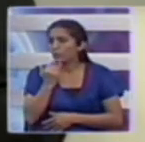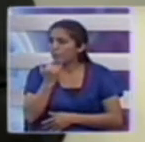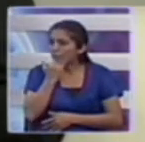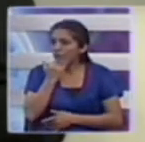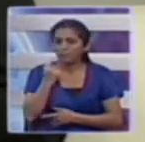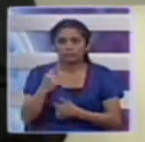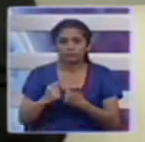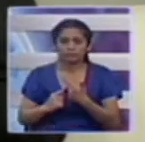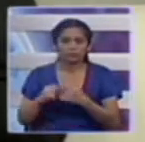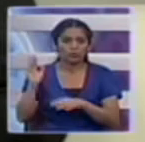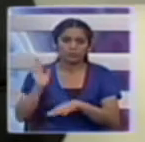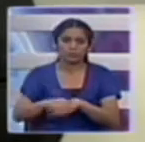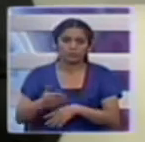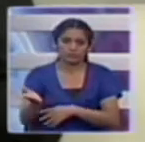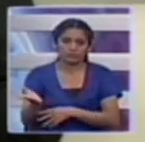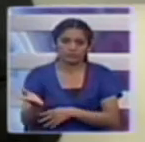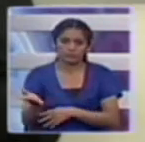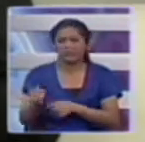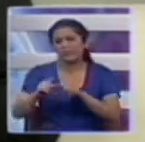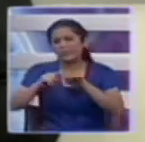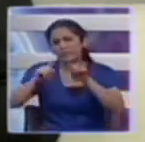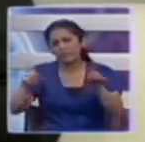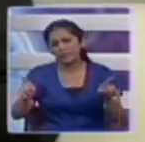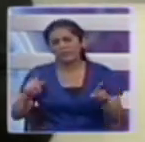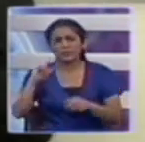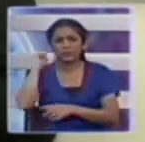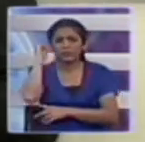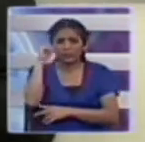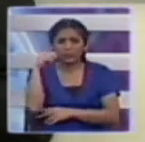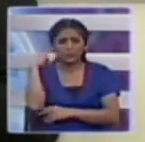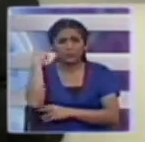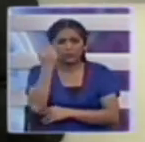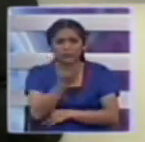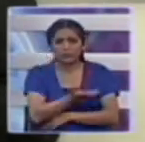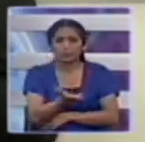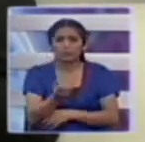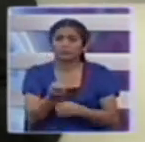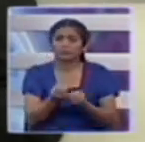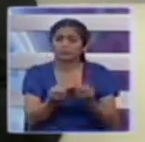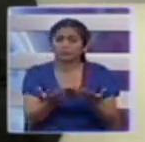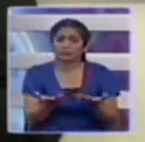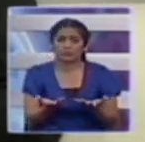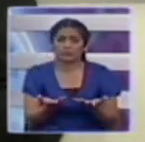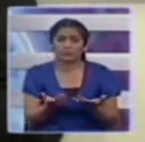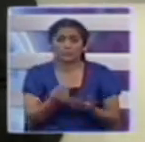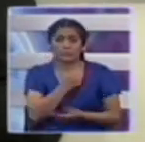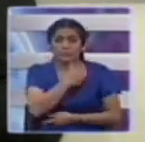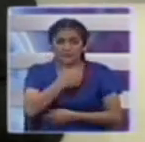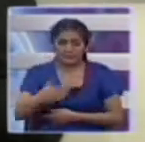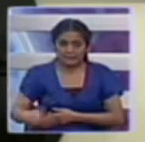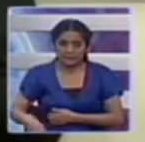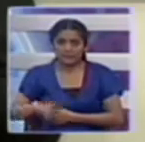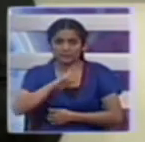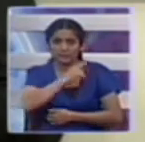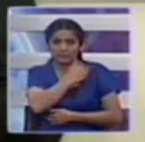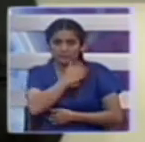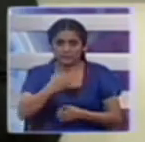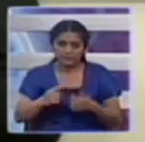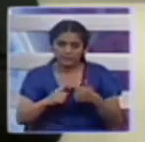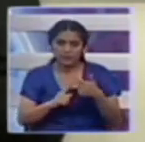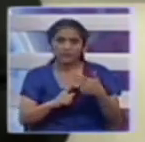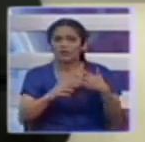el trabajo, primero, de miles de cuadros de funcionarios, empezando por nuestro presidente, vicepresidente, absolutamente